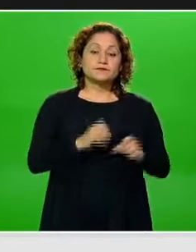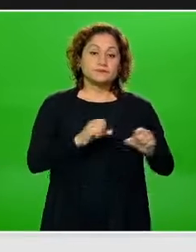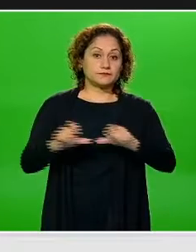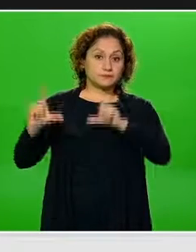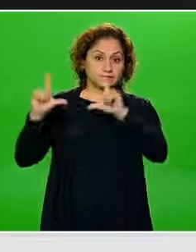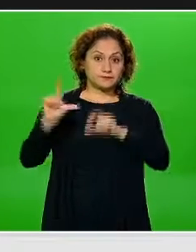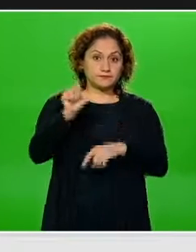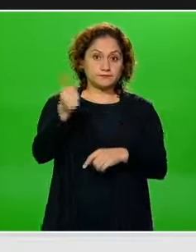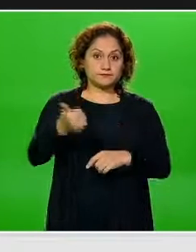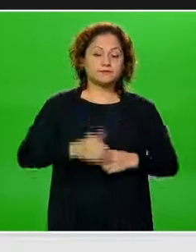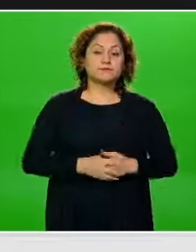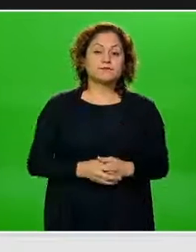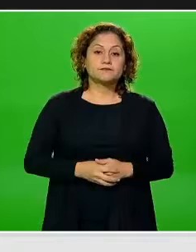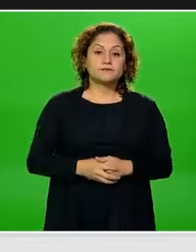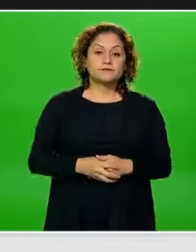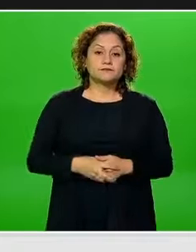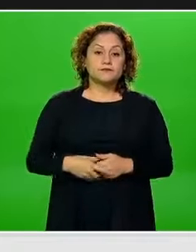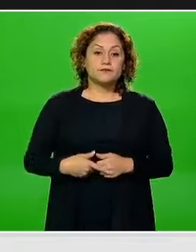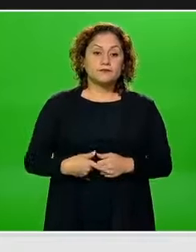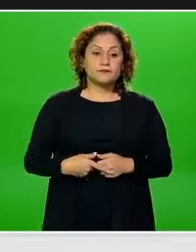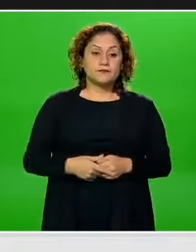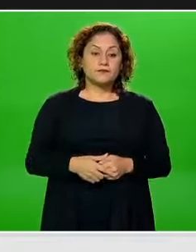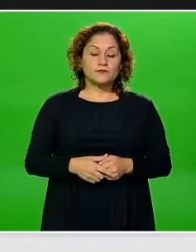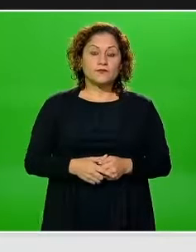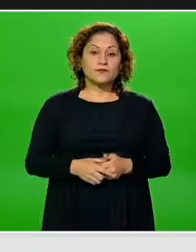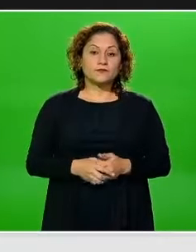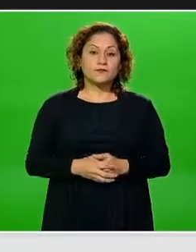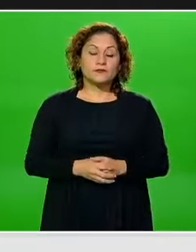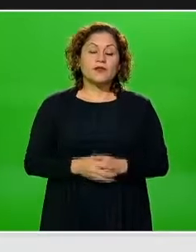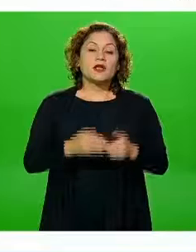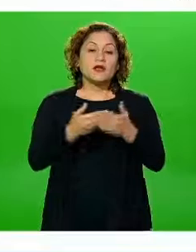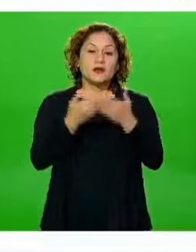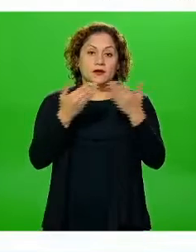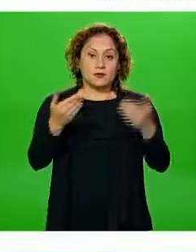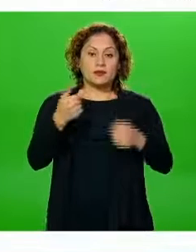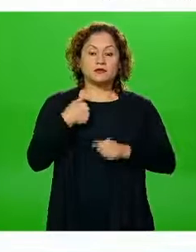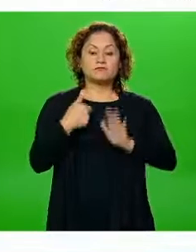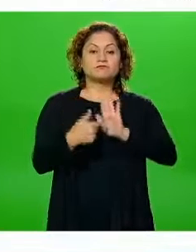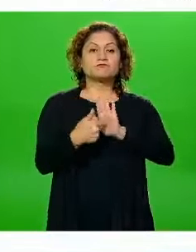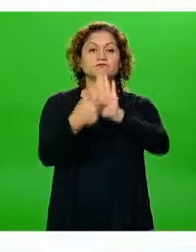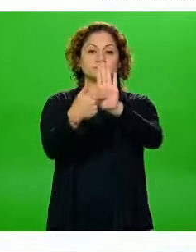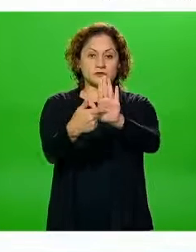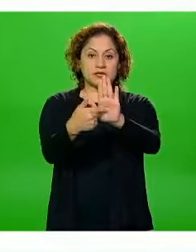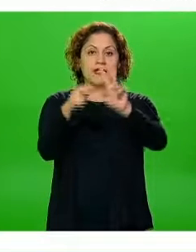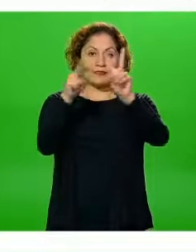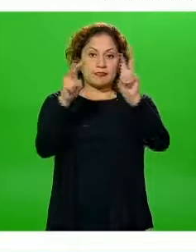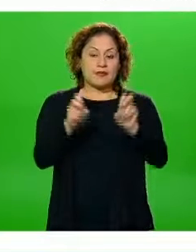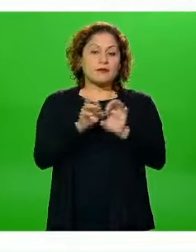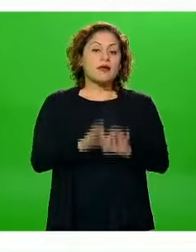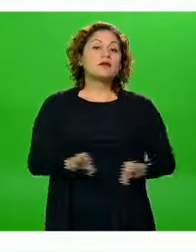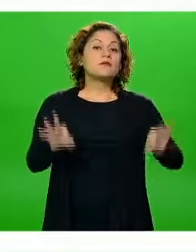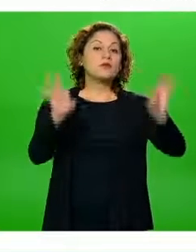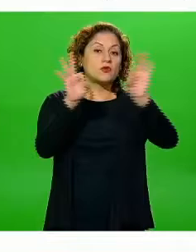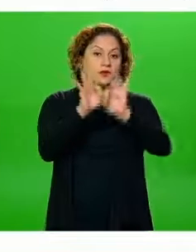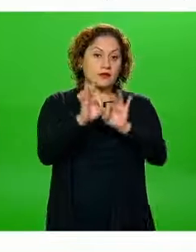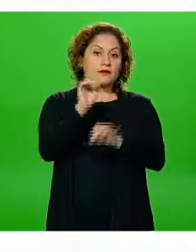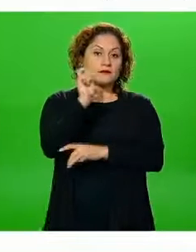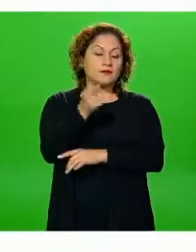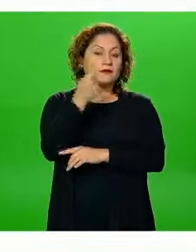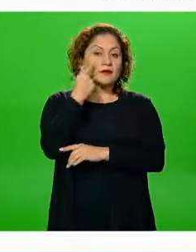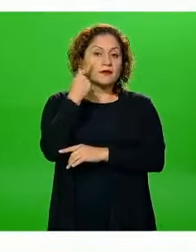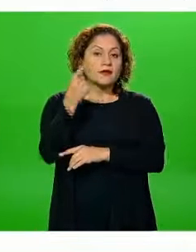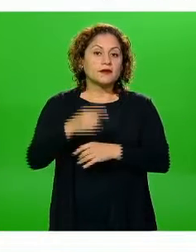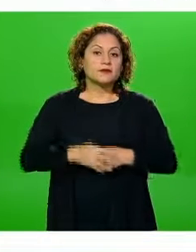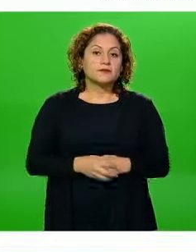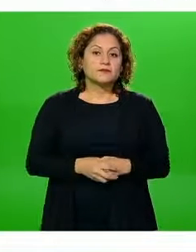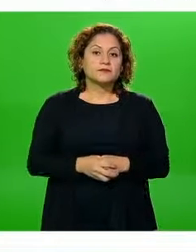favor. Y miren, vamos a pasar a un componente también muy importante, que es el componente en el cual nos referimos